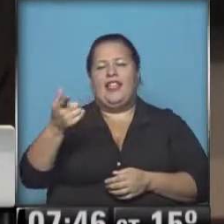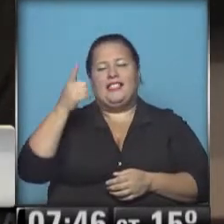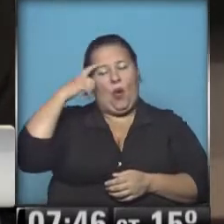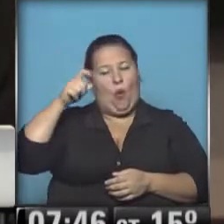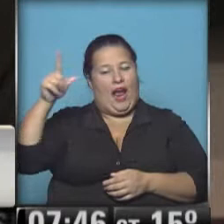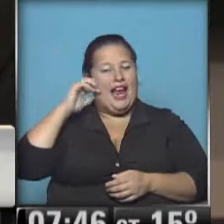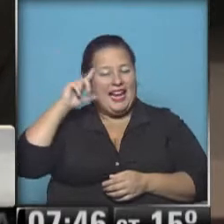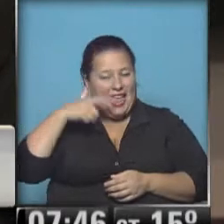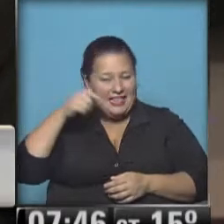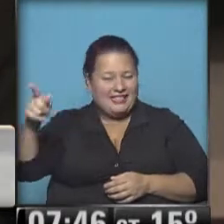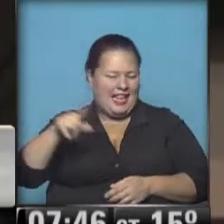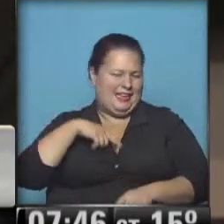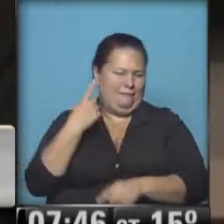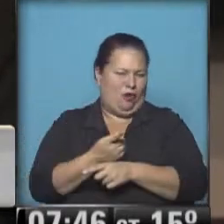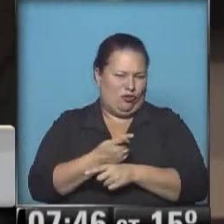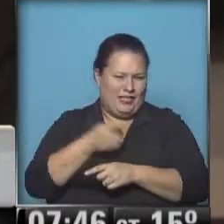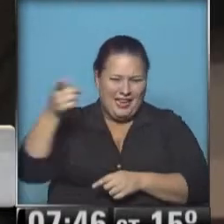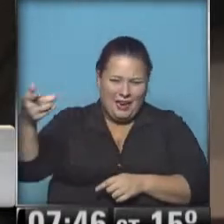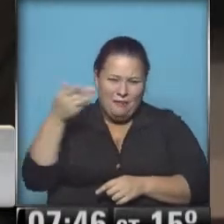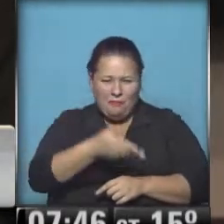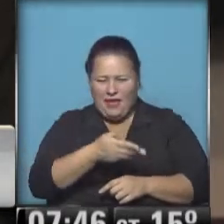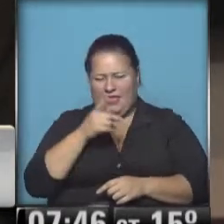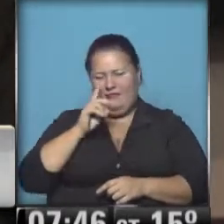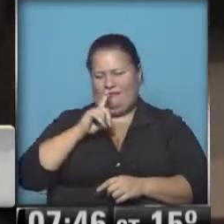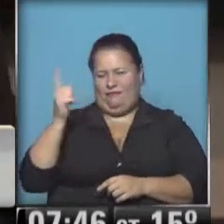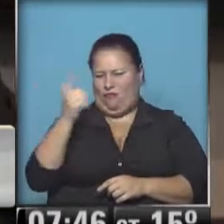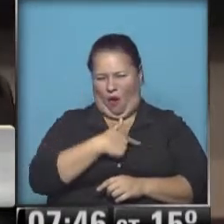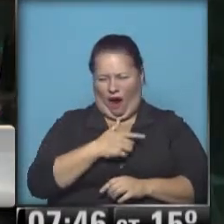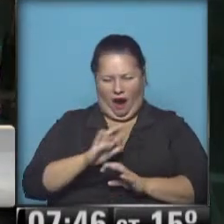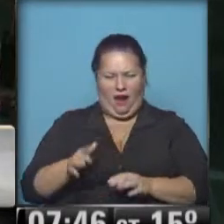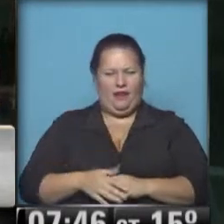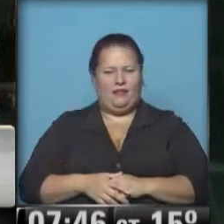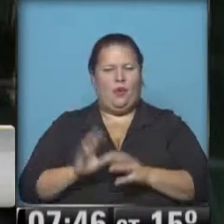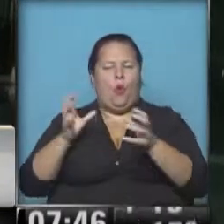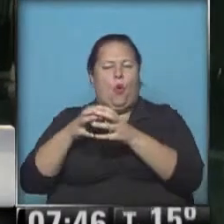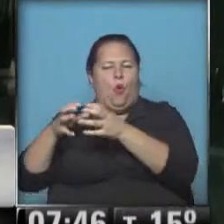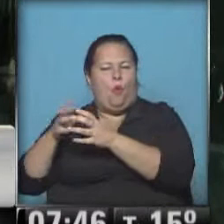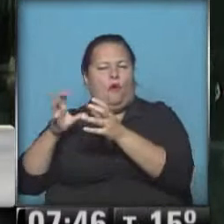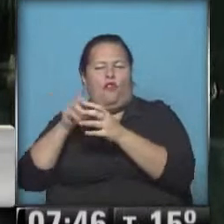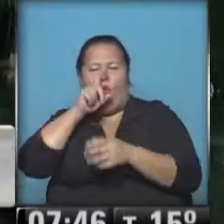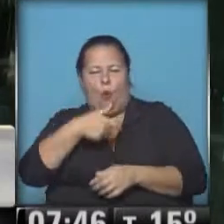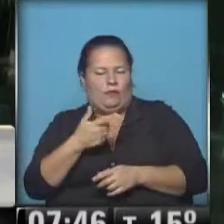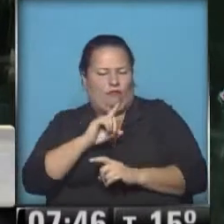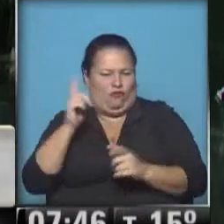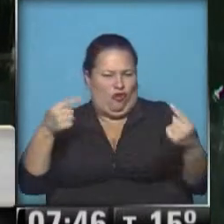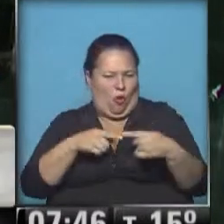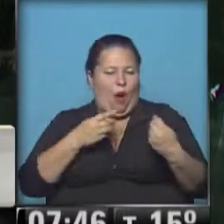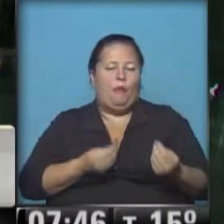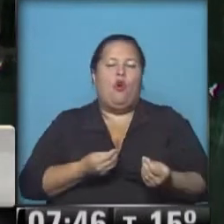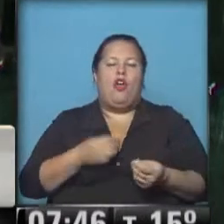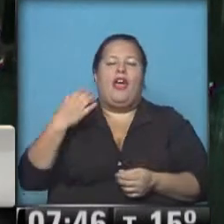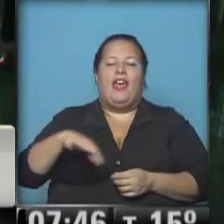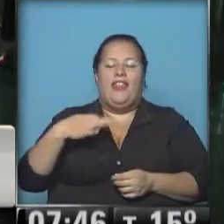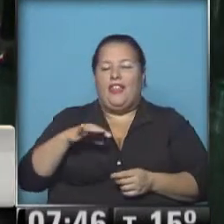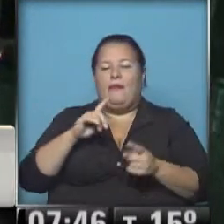que es casi imposible lo que está pretendiendo este par de fondos buitres porque tenían que